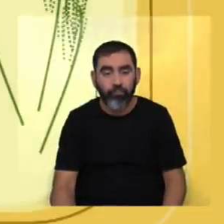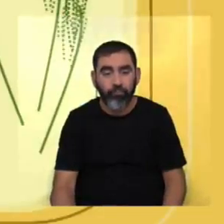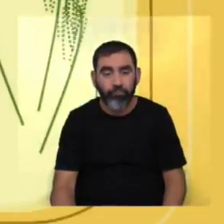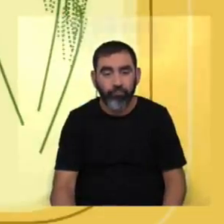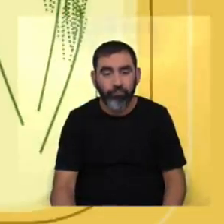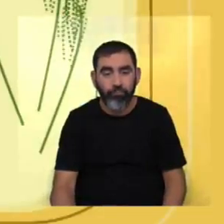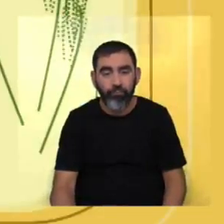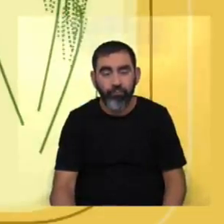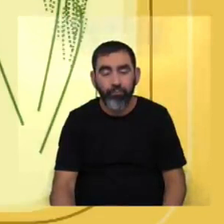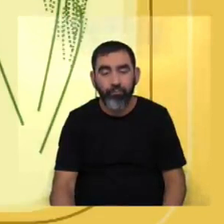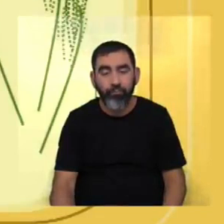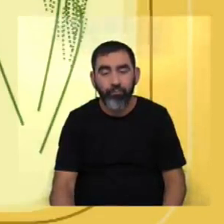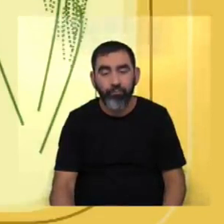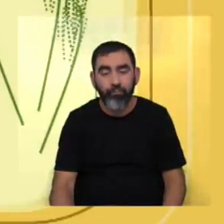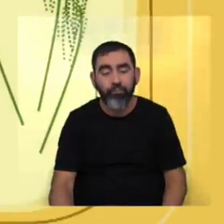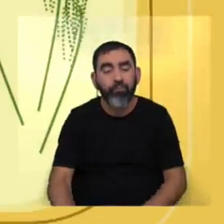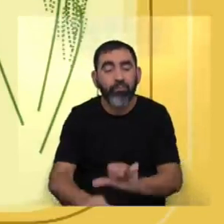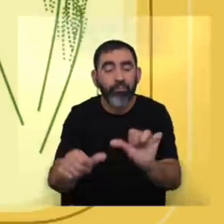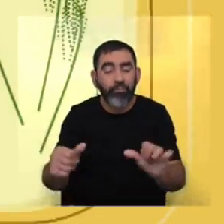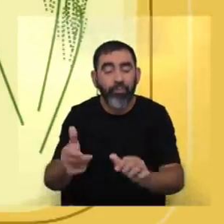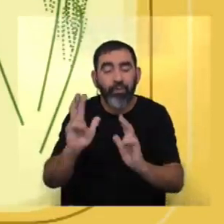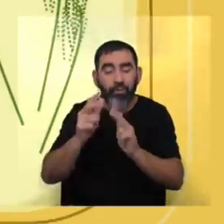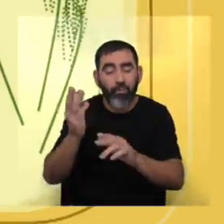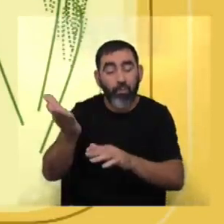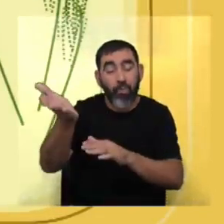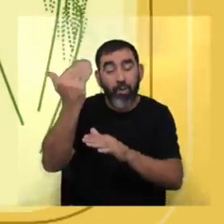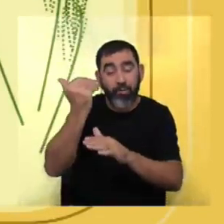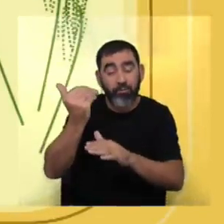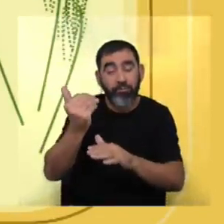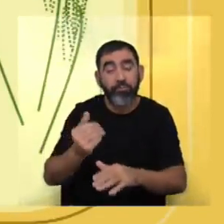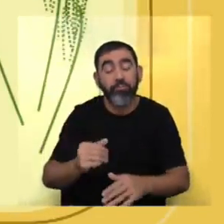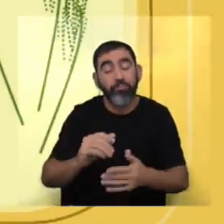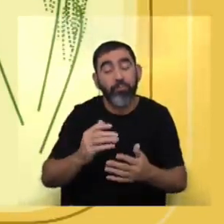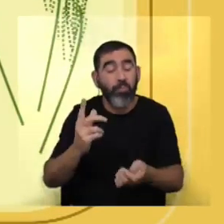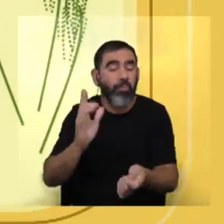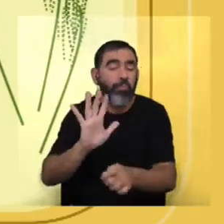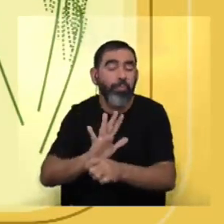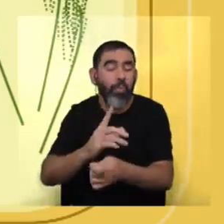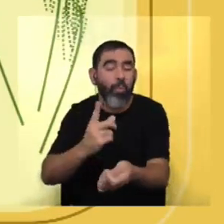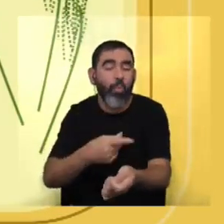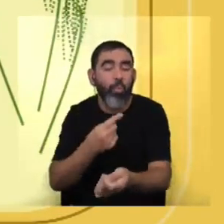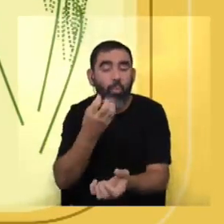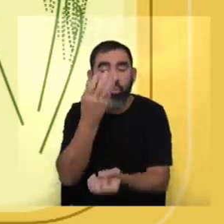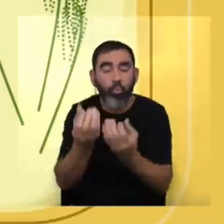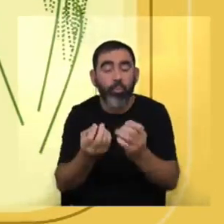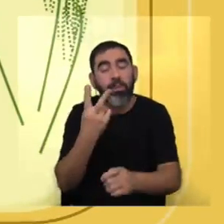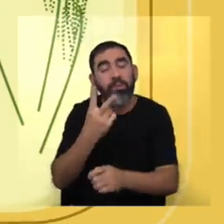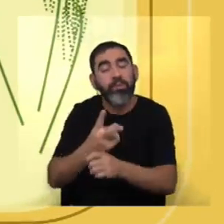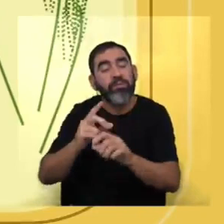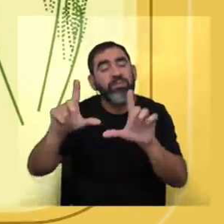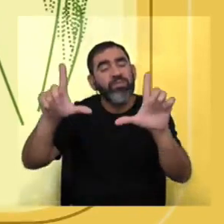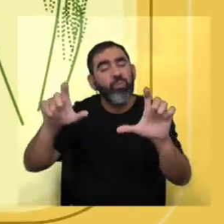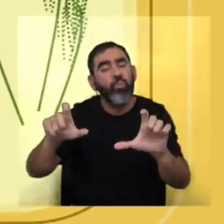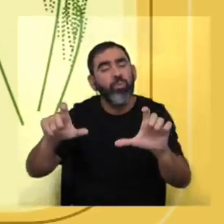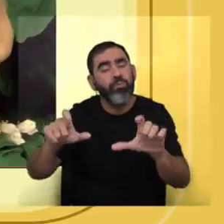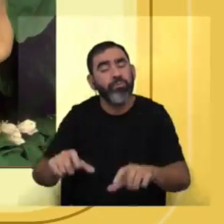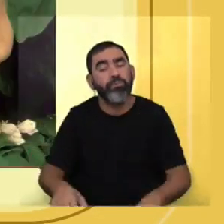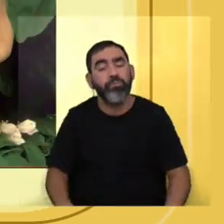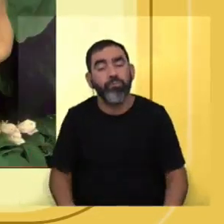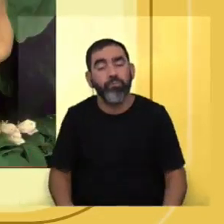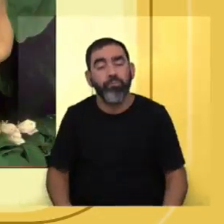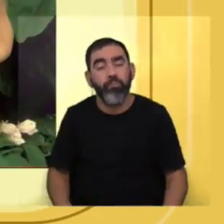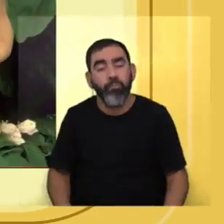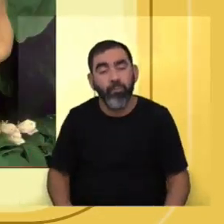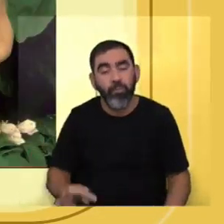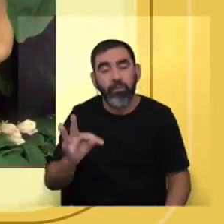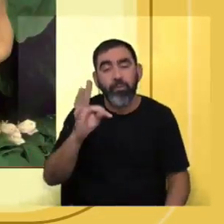la que hablaba de la domesticación, lo que hicimos referencia recién. Pero luego ya tenemos, creo que es la segunda, la que tiene que ver con la